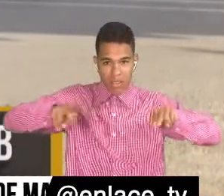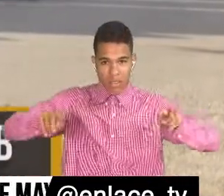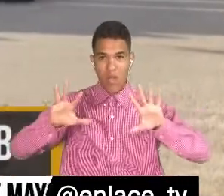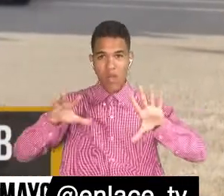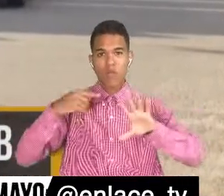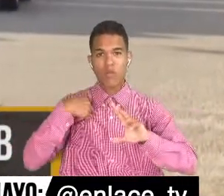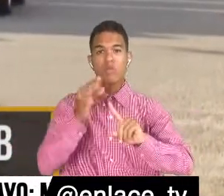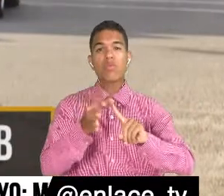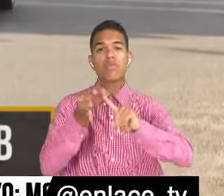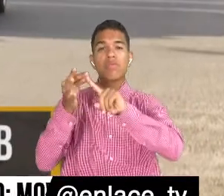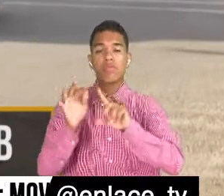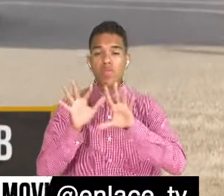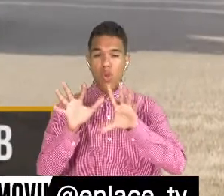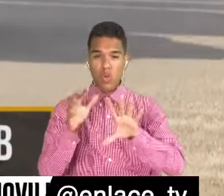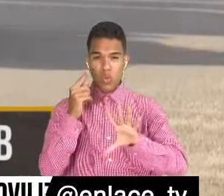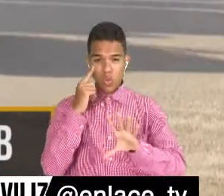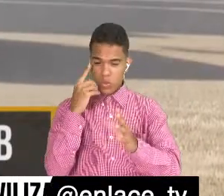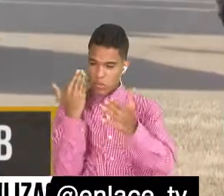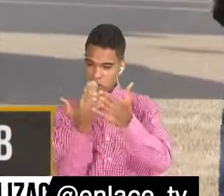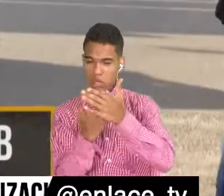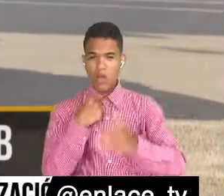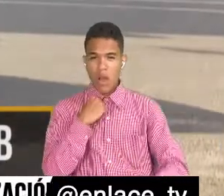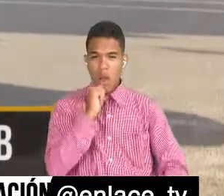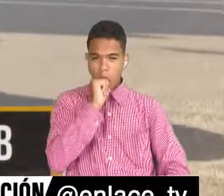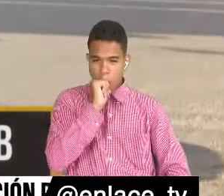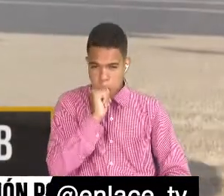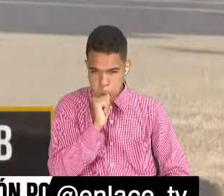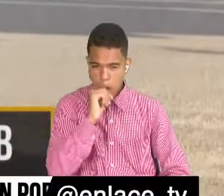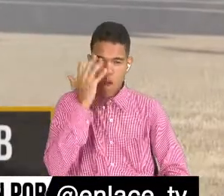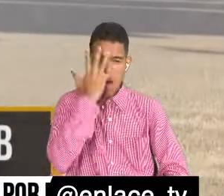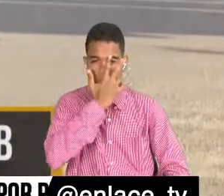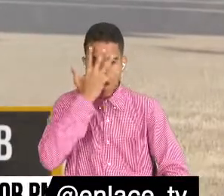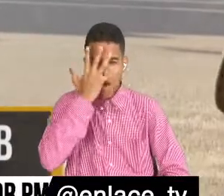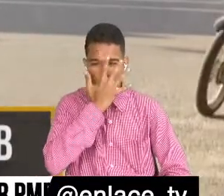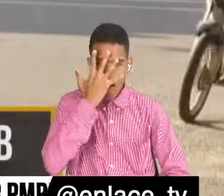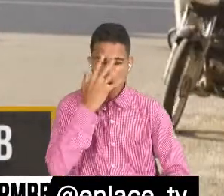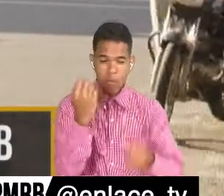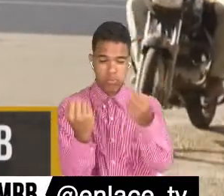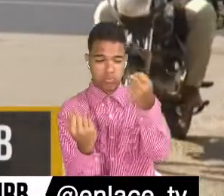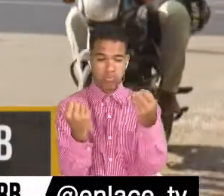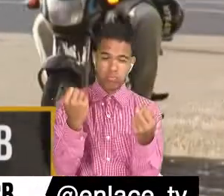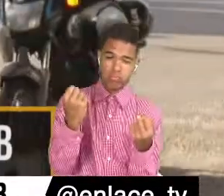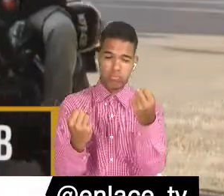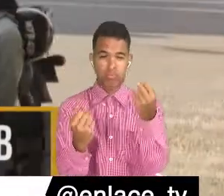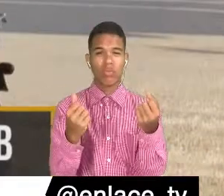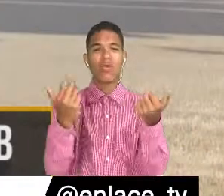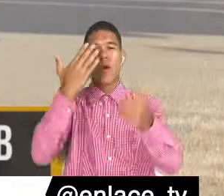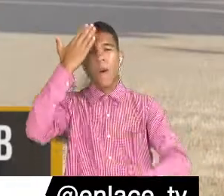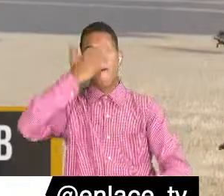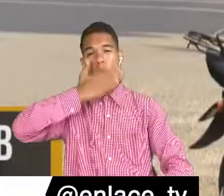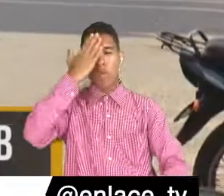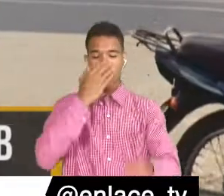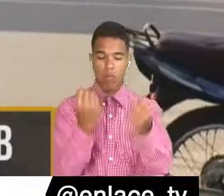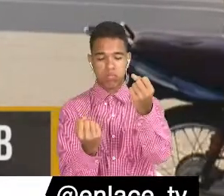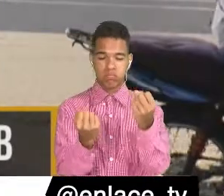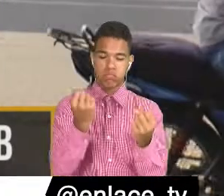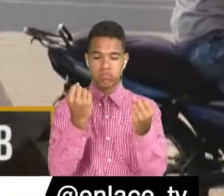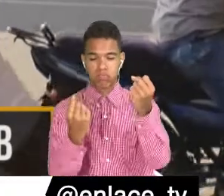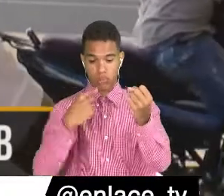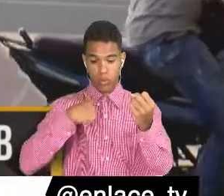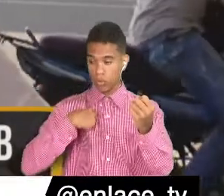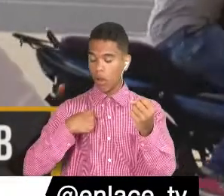poder tomarle una prueba de alcoholemia a los conductores de los buses que van hacia diferentes destinos del país para evitar que se